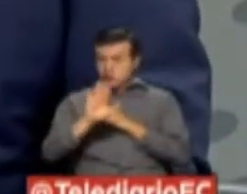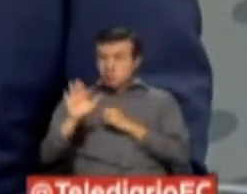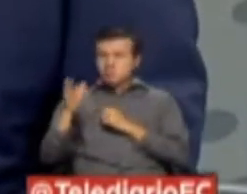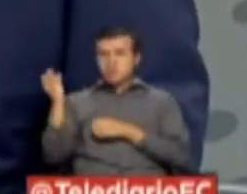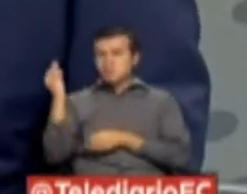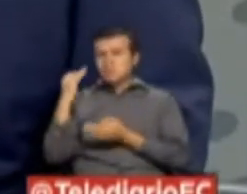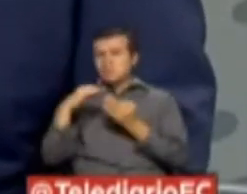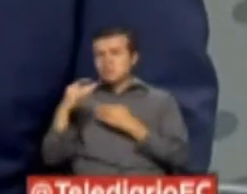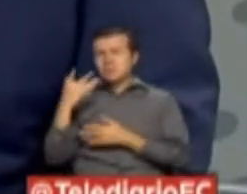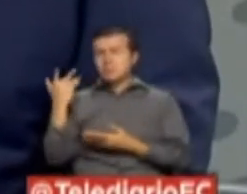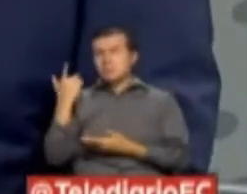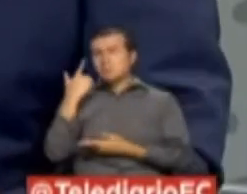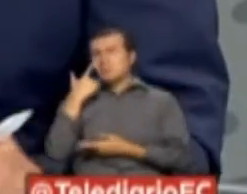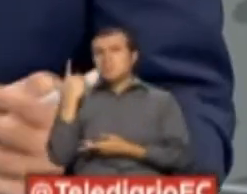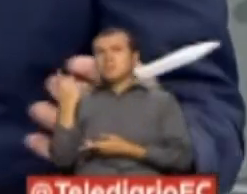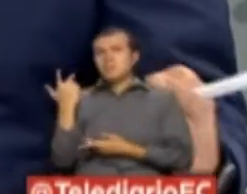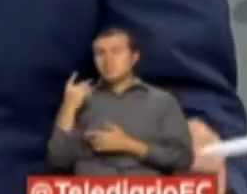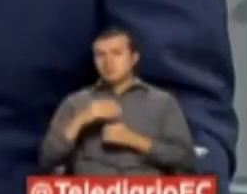vial